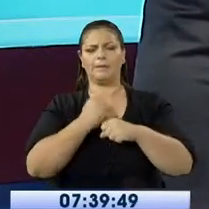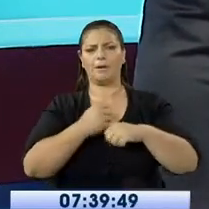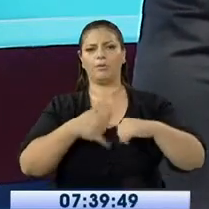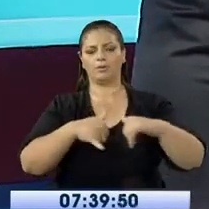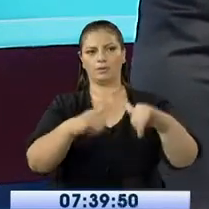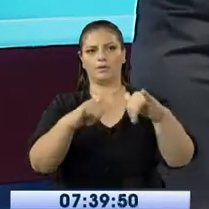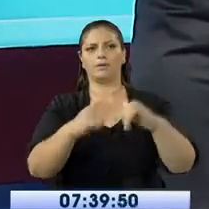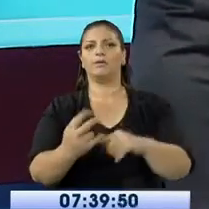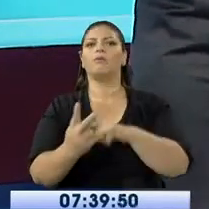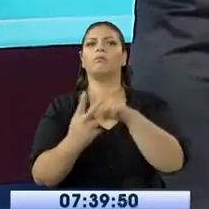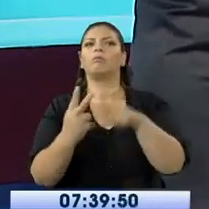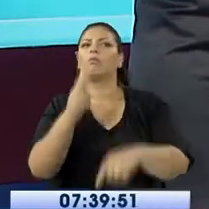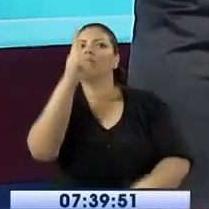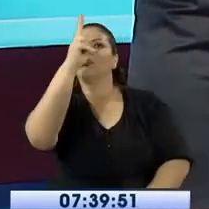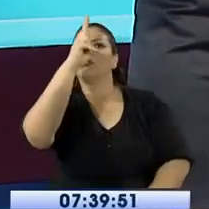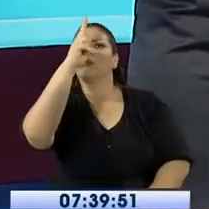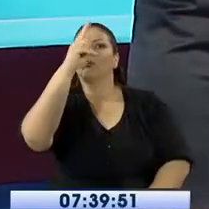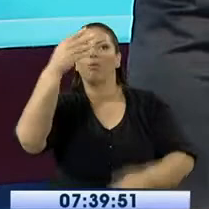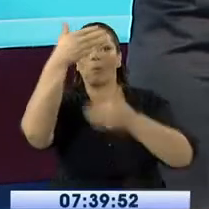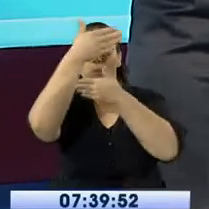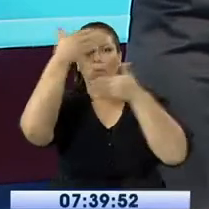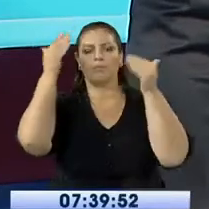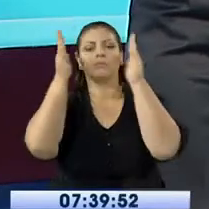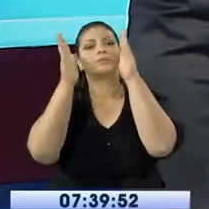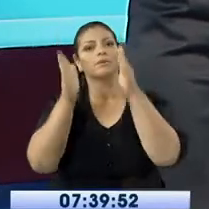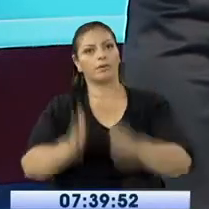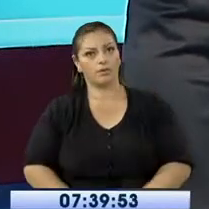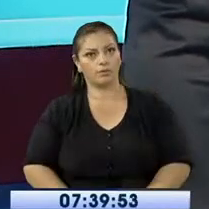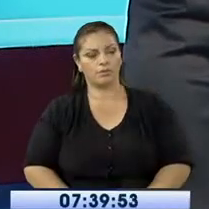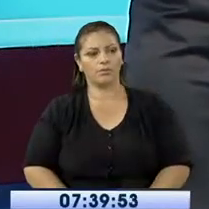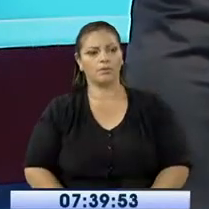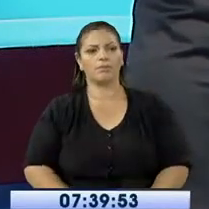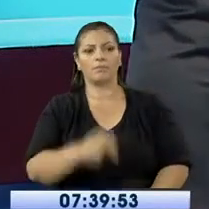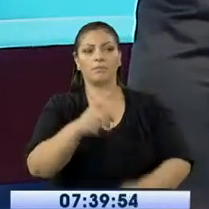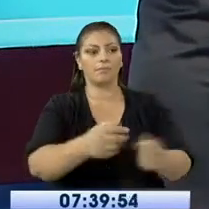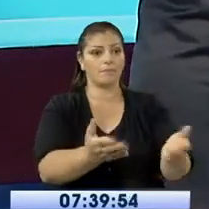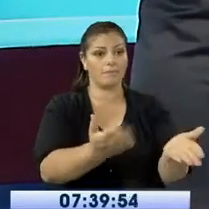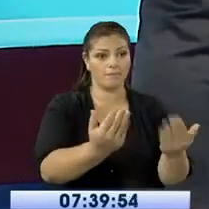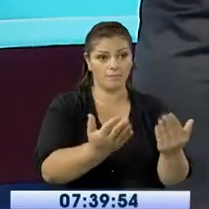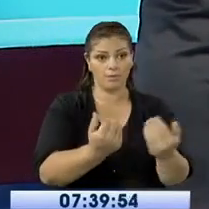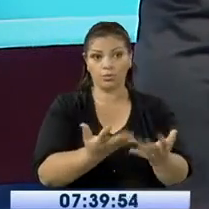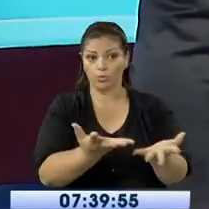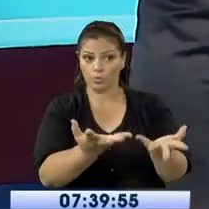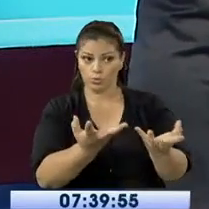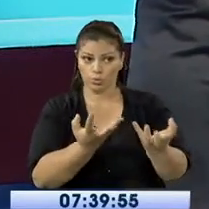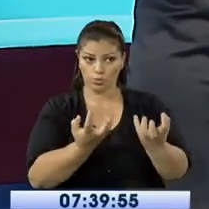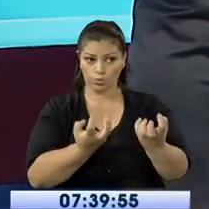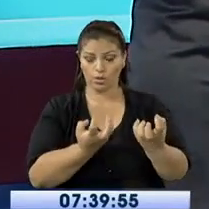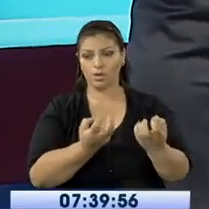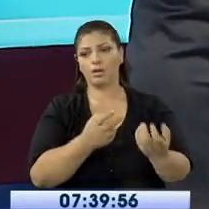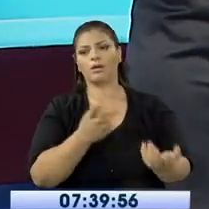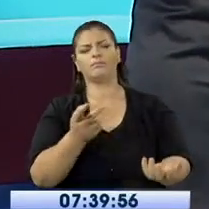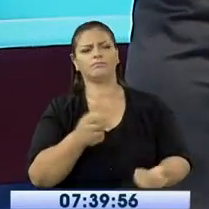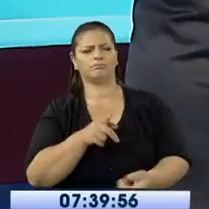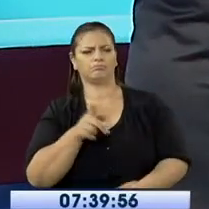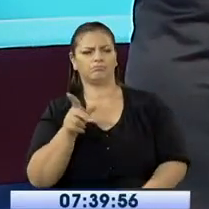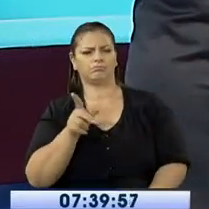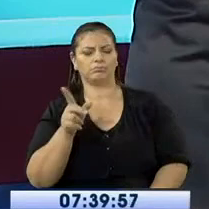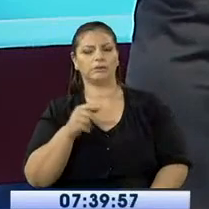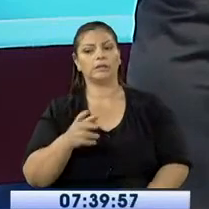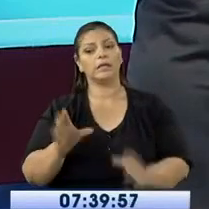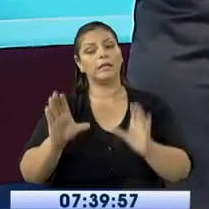adulterar documentos. Estos militares habrían cobrado hasta $300 por supuestamente